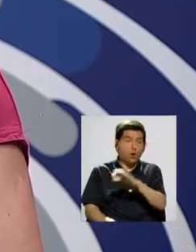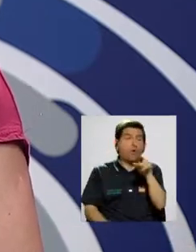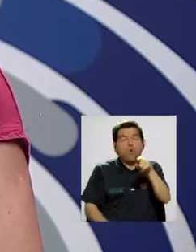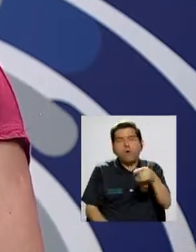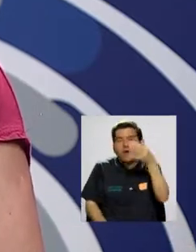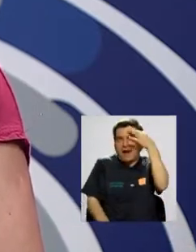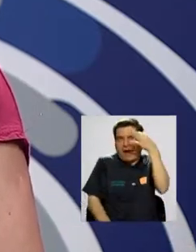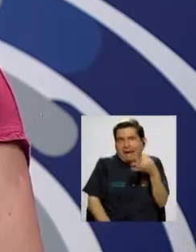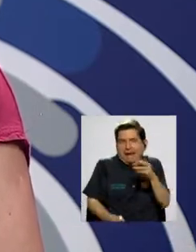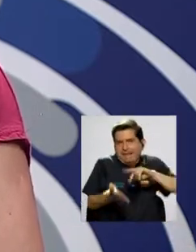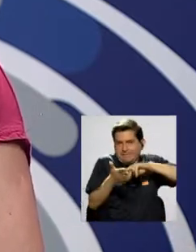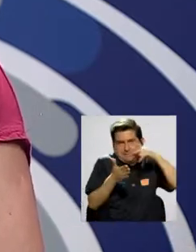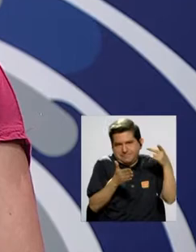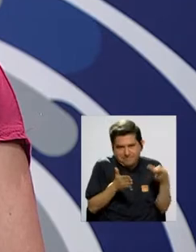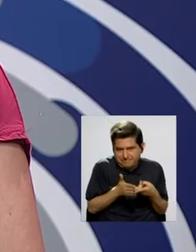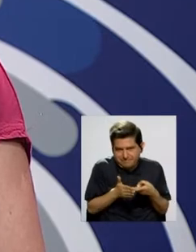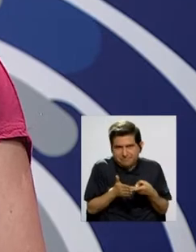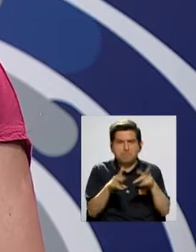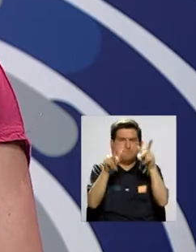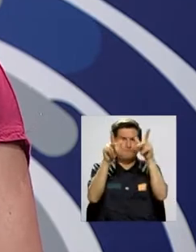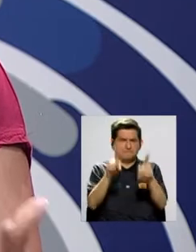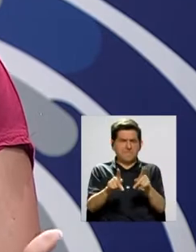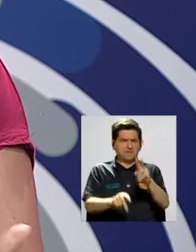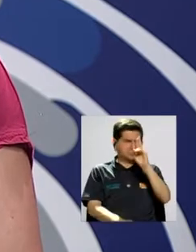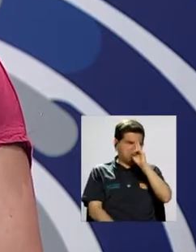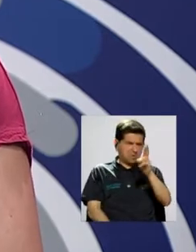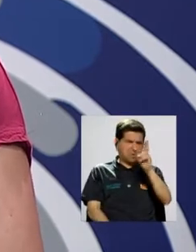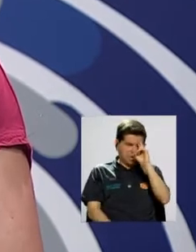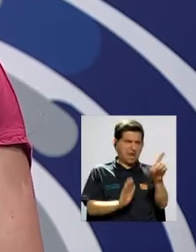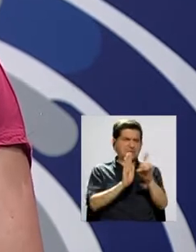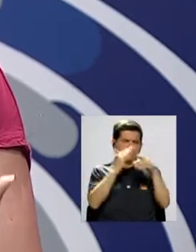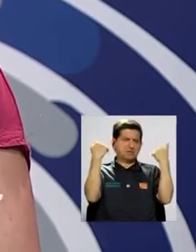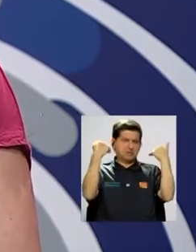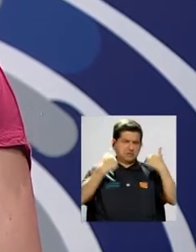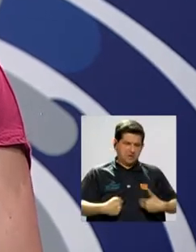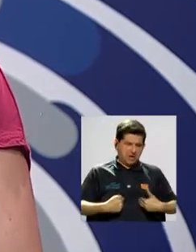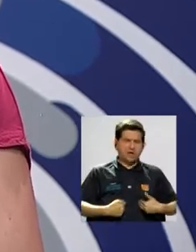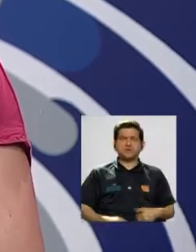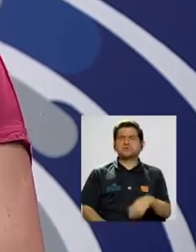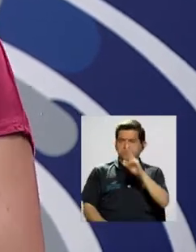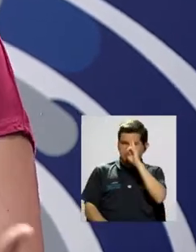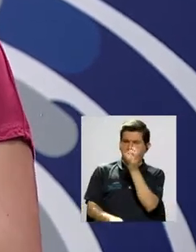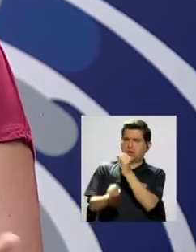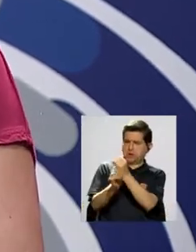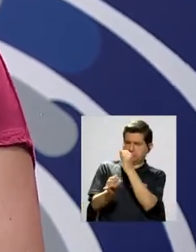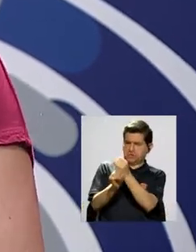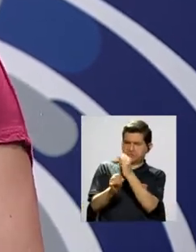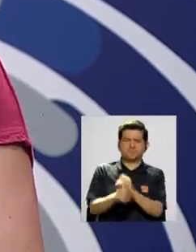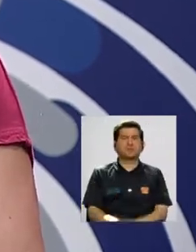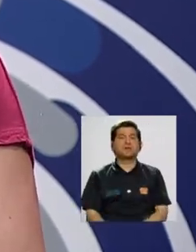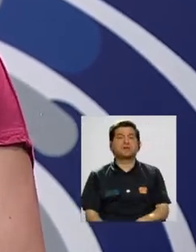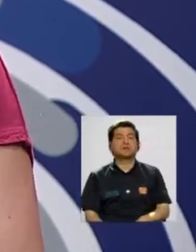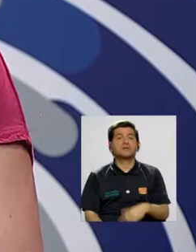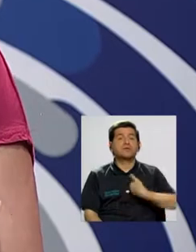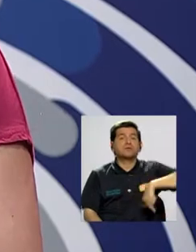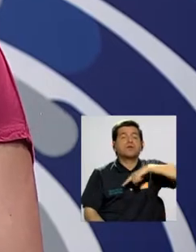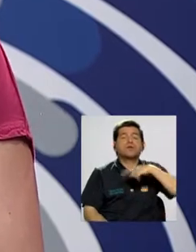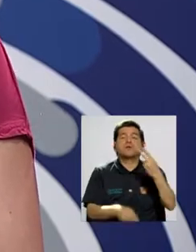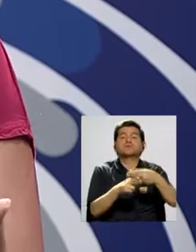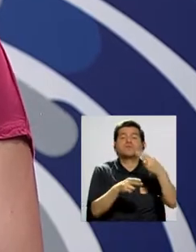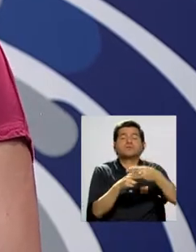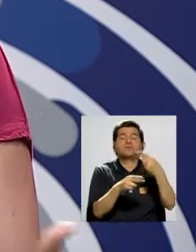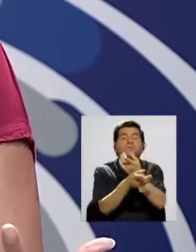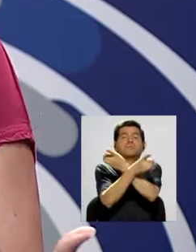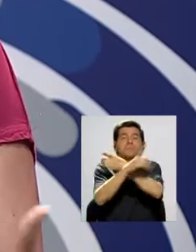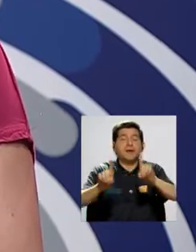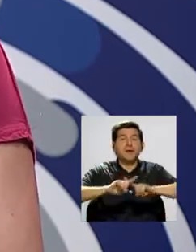costarricense, una persona que respetuosa de los derechos humanos, de la institucionalidad, de lo que llamamos democracia, pero ahora